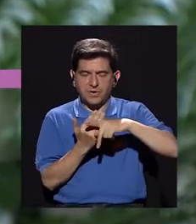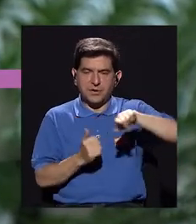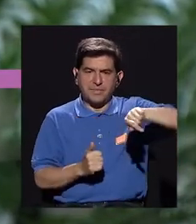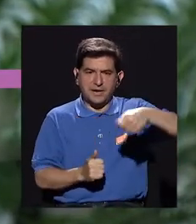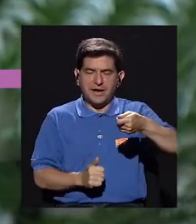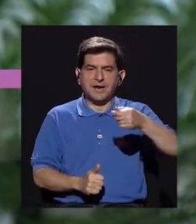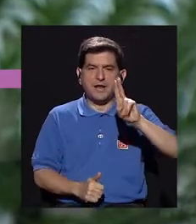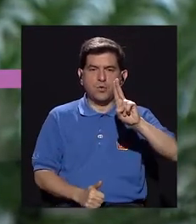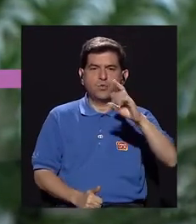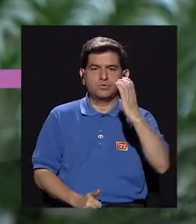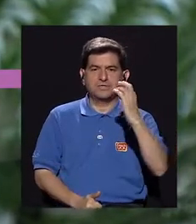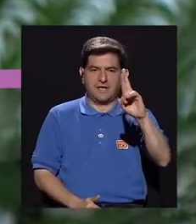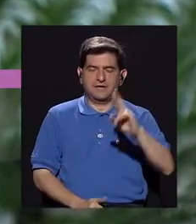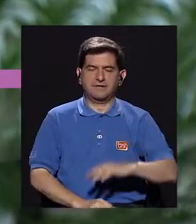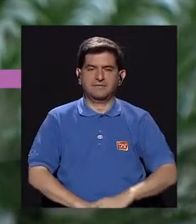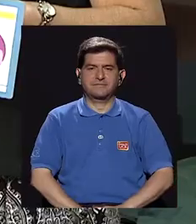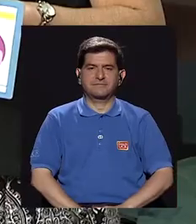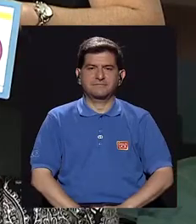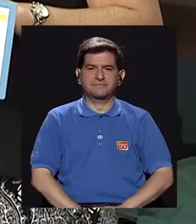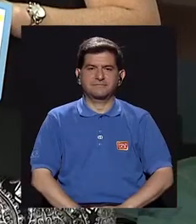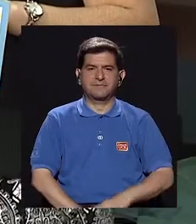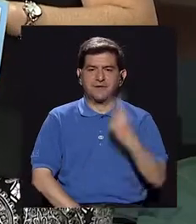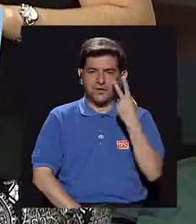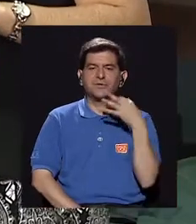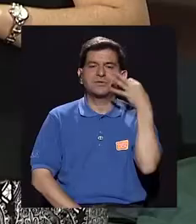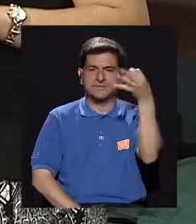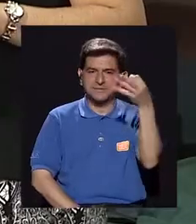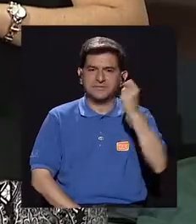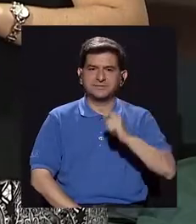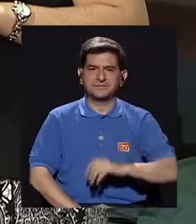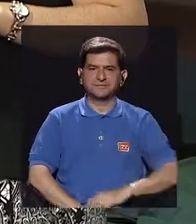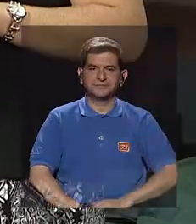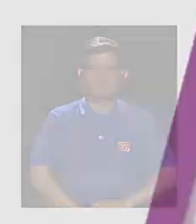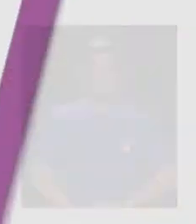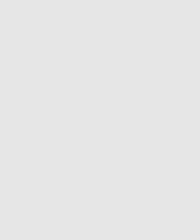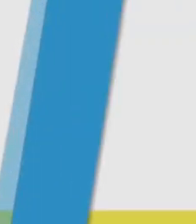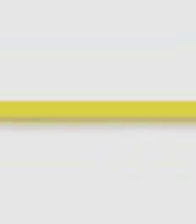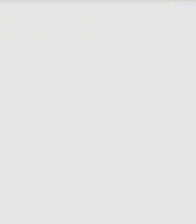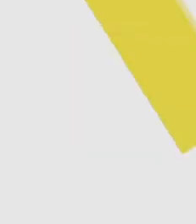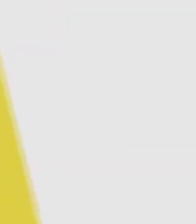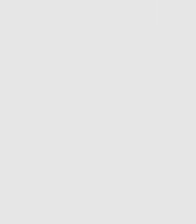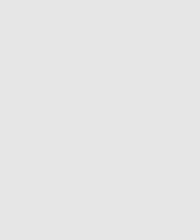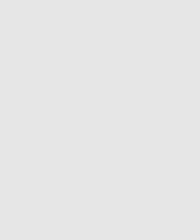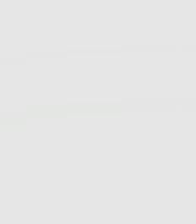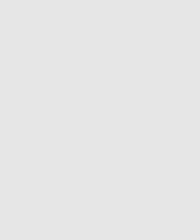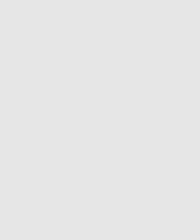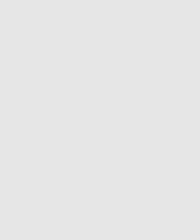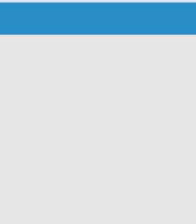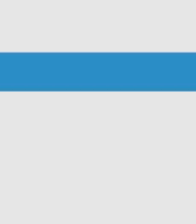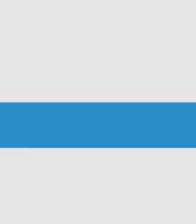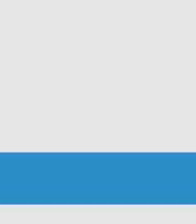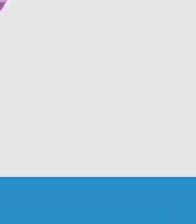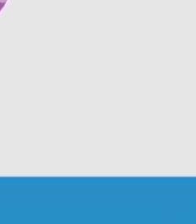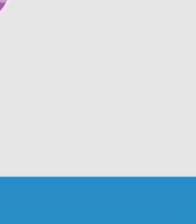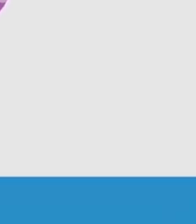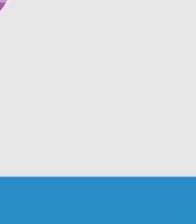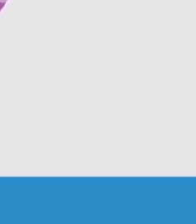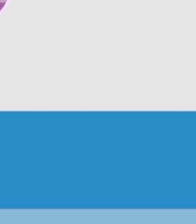nuestra programación en nuestro canal UCR. Hasta pronto.